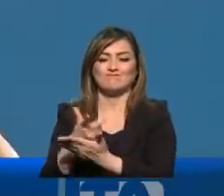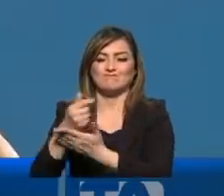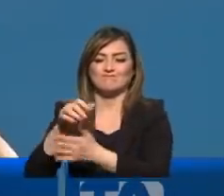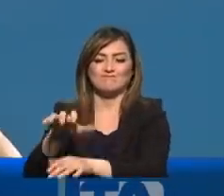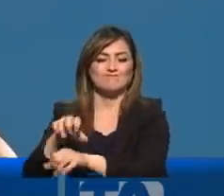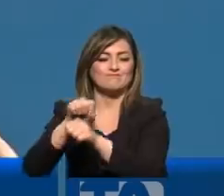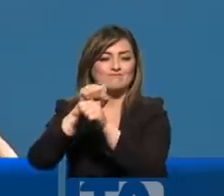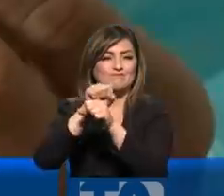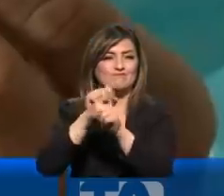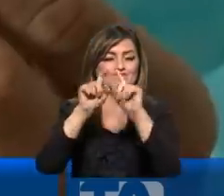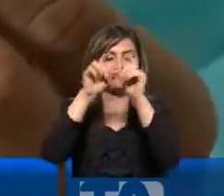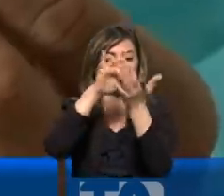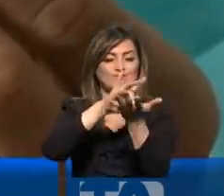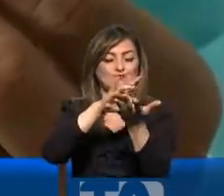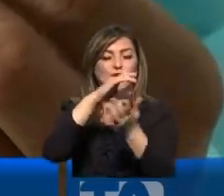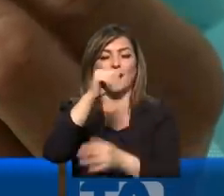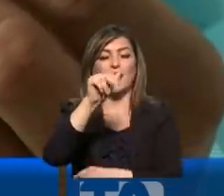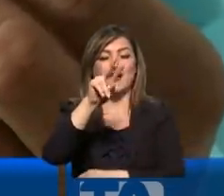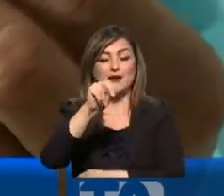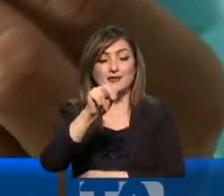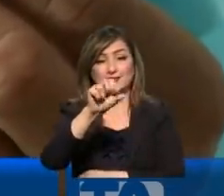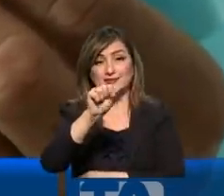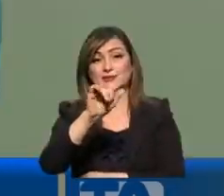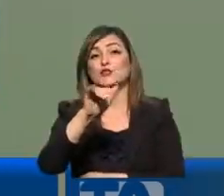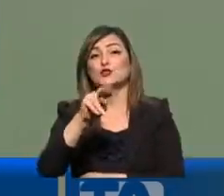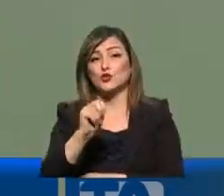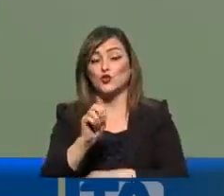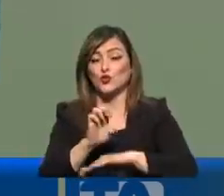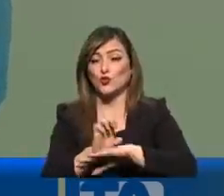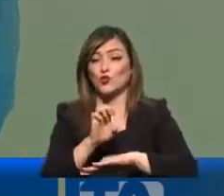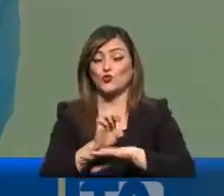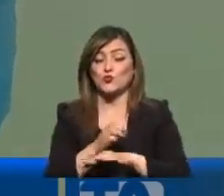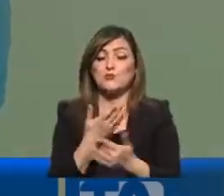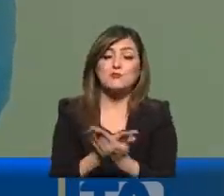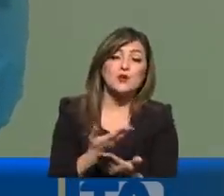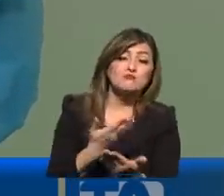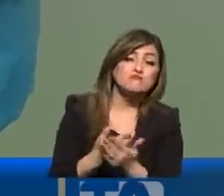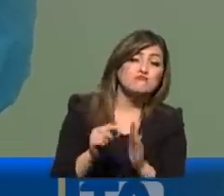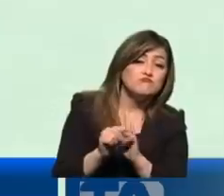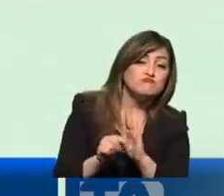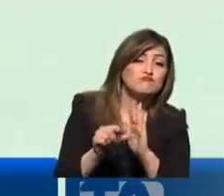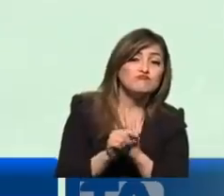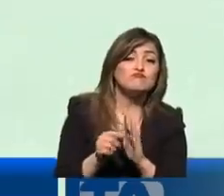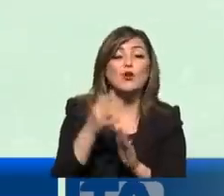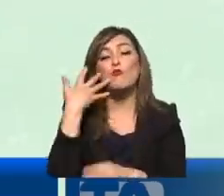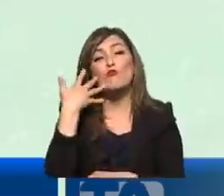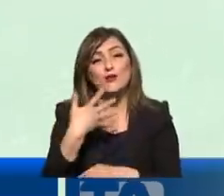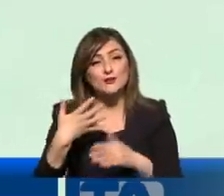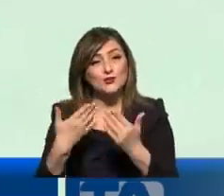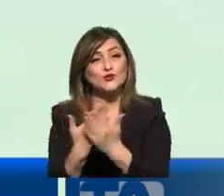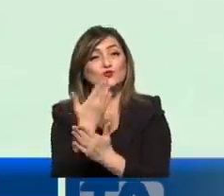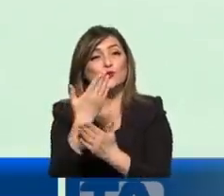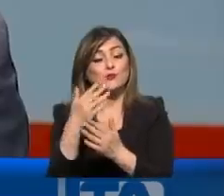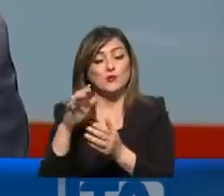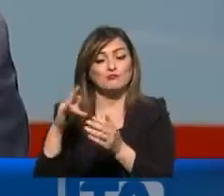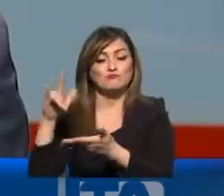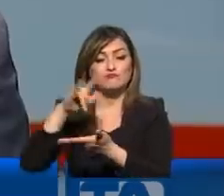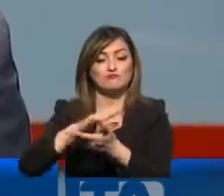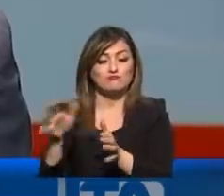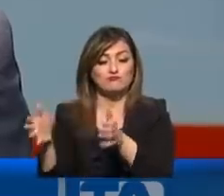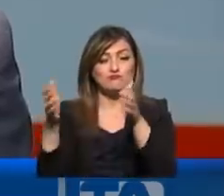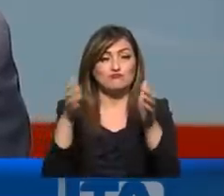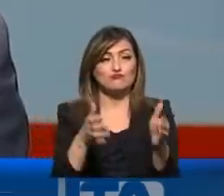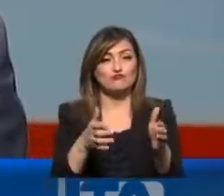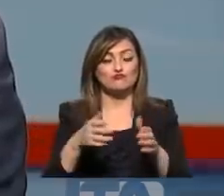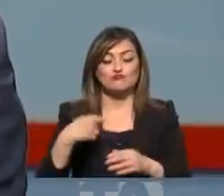el caso de la farmacéutica CanSino, Ecuador está a la espera de una oferta por parte de la empresa para fijar una nueva fecha de entrega. CanSino